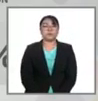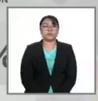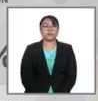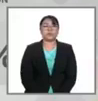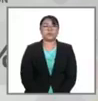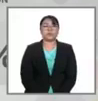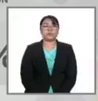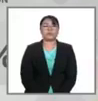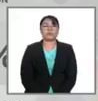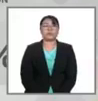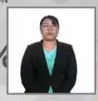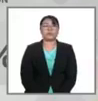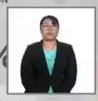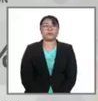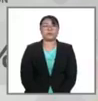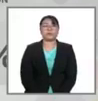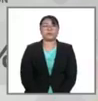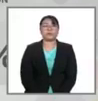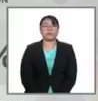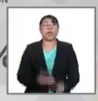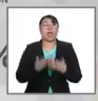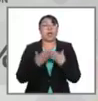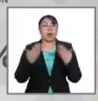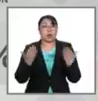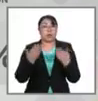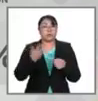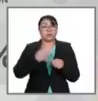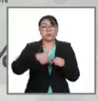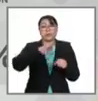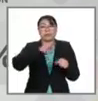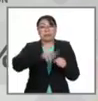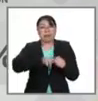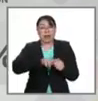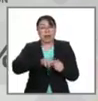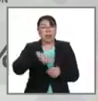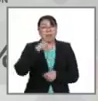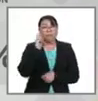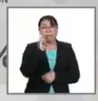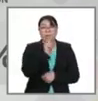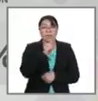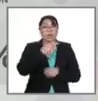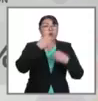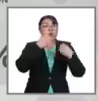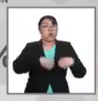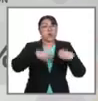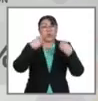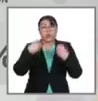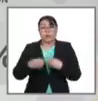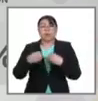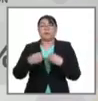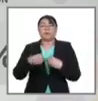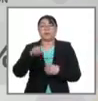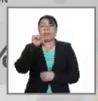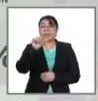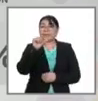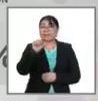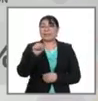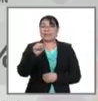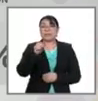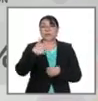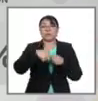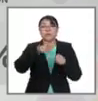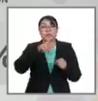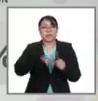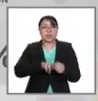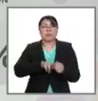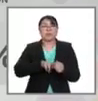actualmente podemos como ustedes ver seguimos teniendo una ocupación hospitalaria por esos pacientes son 16 hospitales